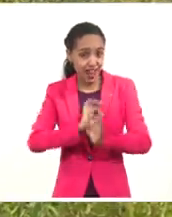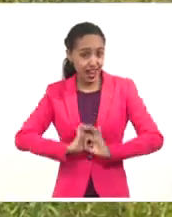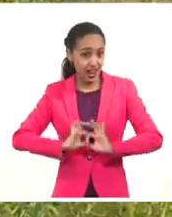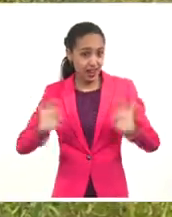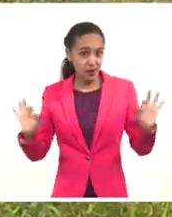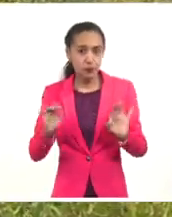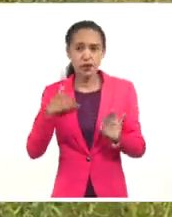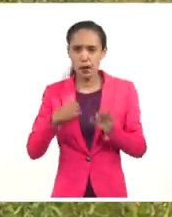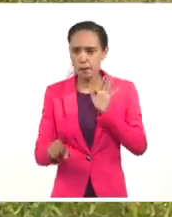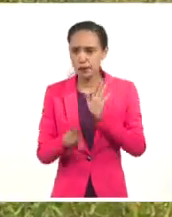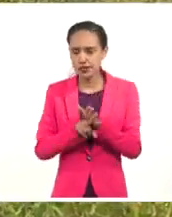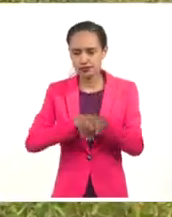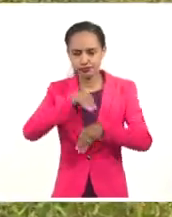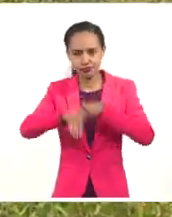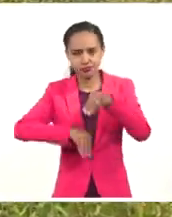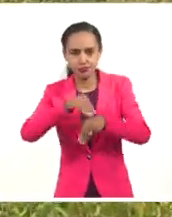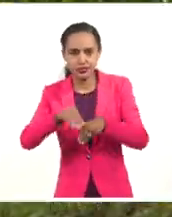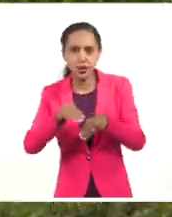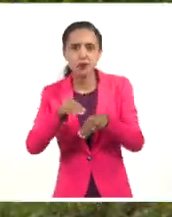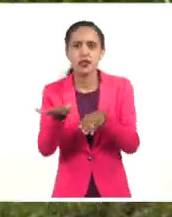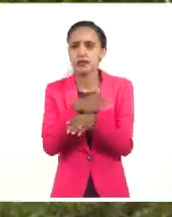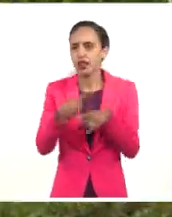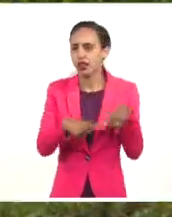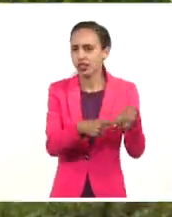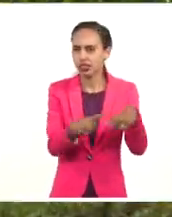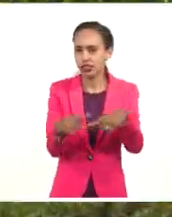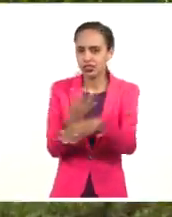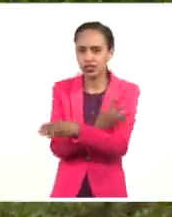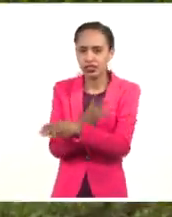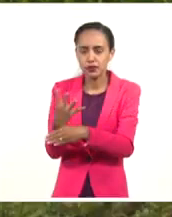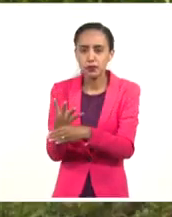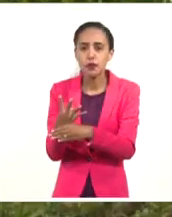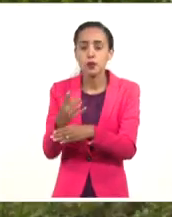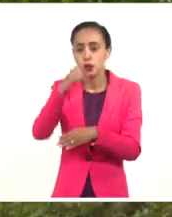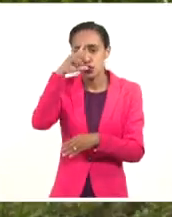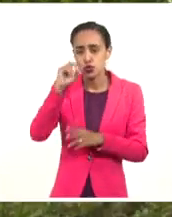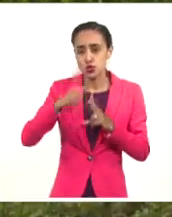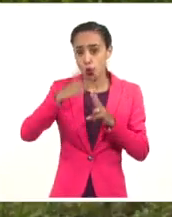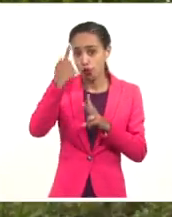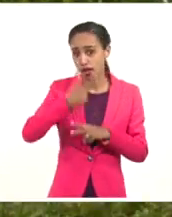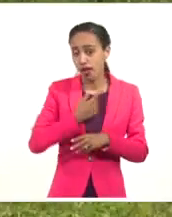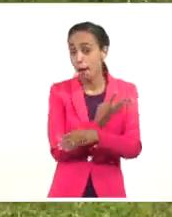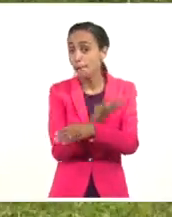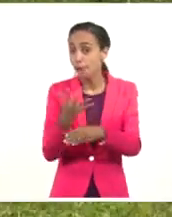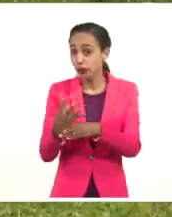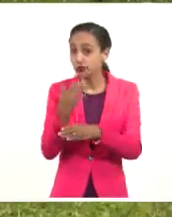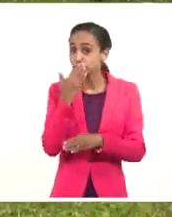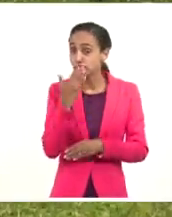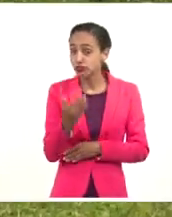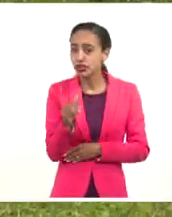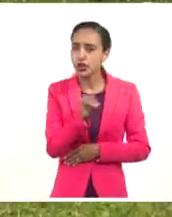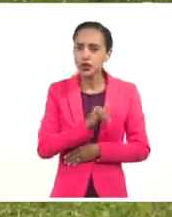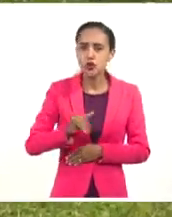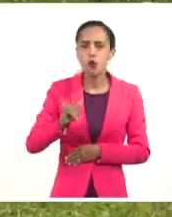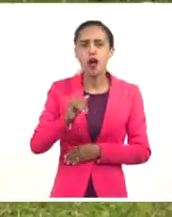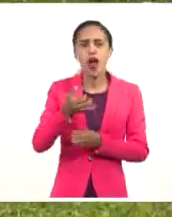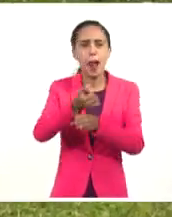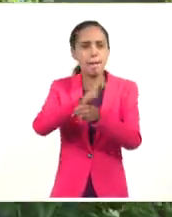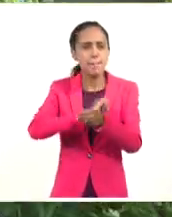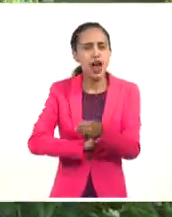comenzar la siembra de titón ya yo ya que son planta proteica además de sembrar maíz calabaza